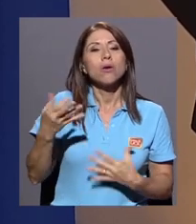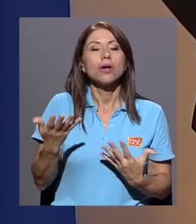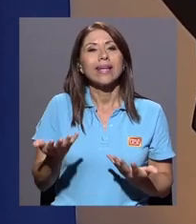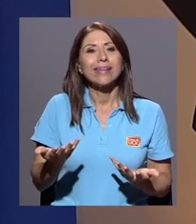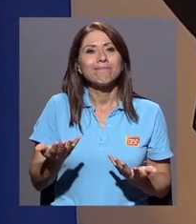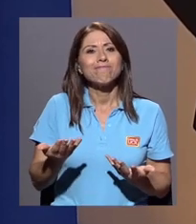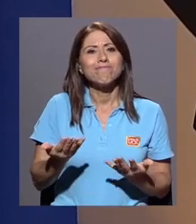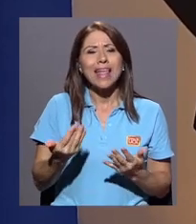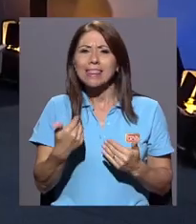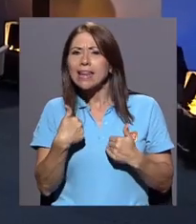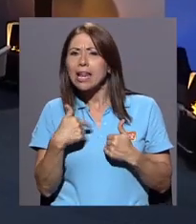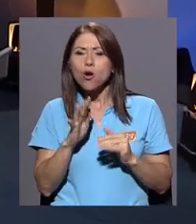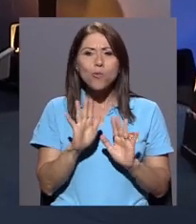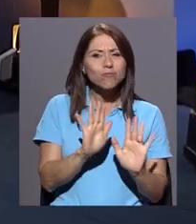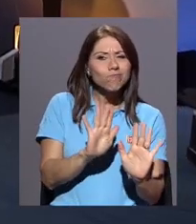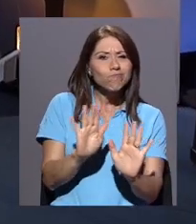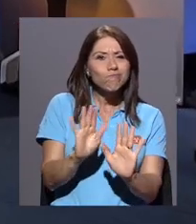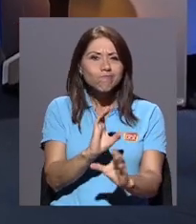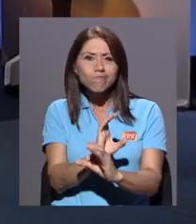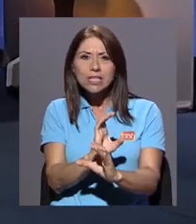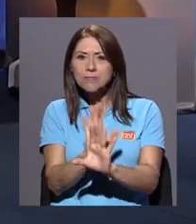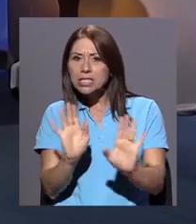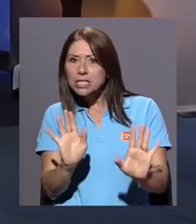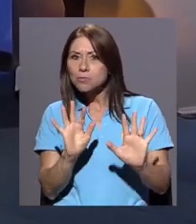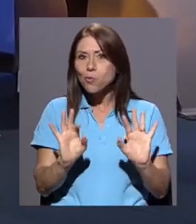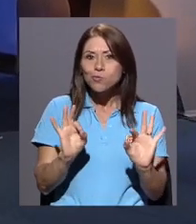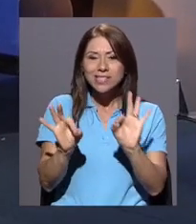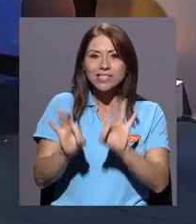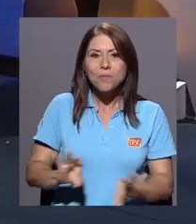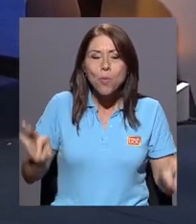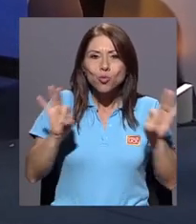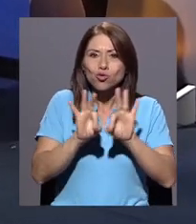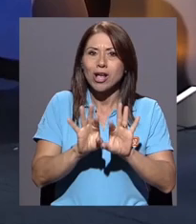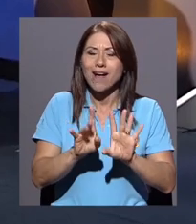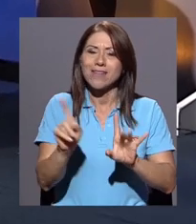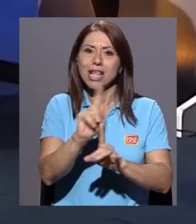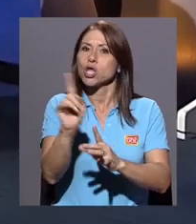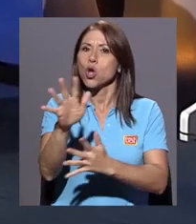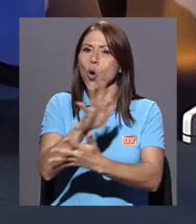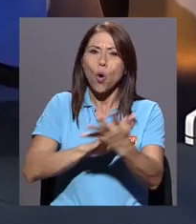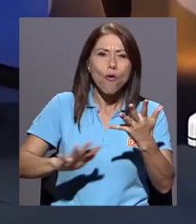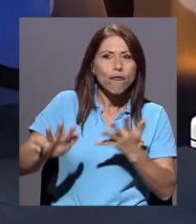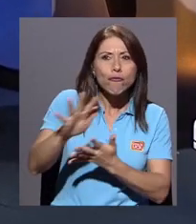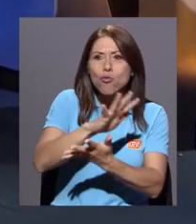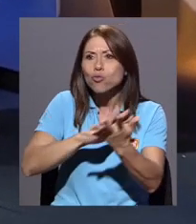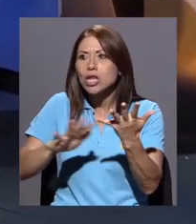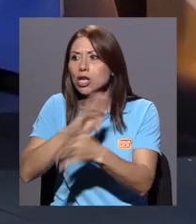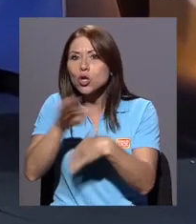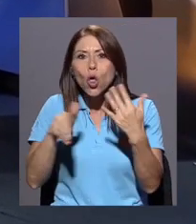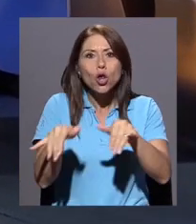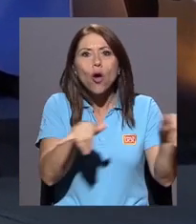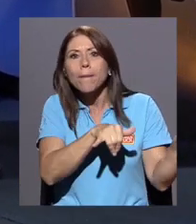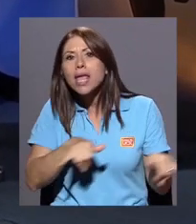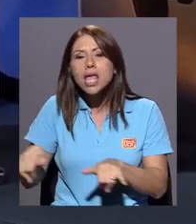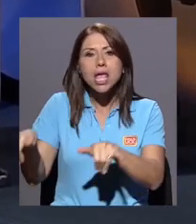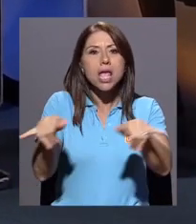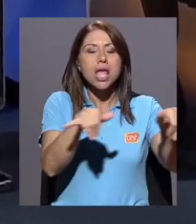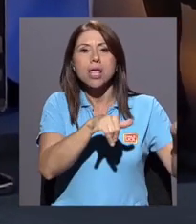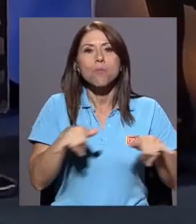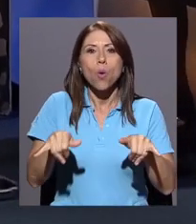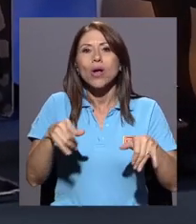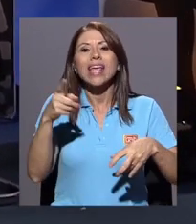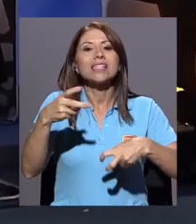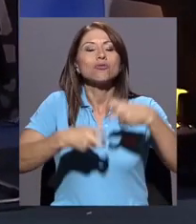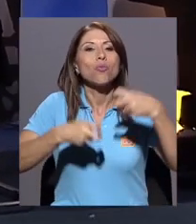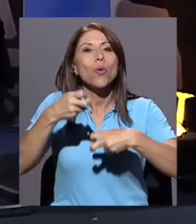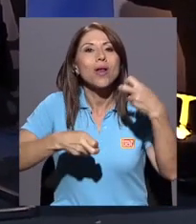mantener, digamos, un escepticismo saludable es importante, pero al mismo tiempo no confundir que todo es lo mismo, ¿no? Que es un problema